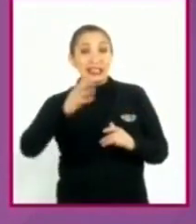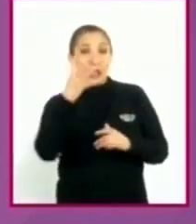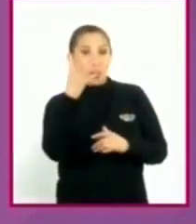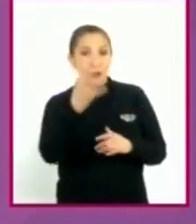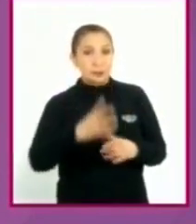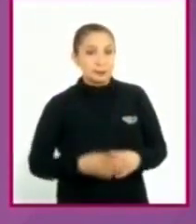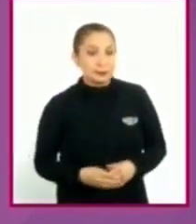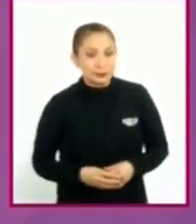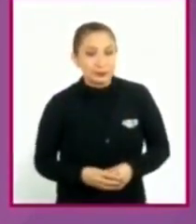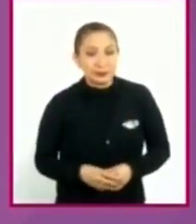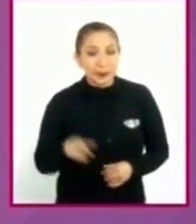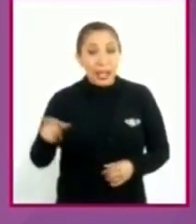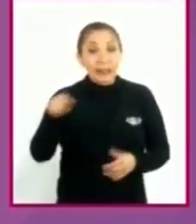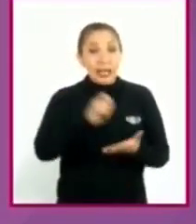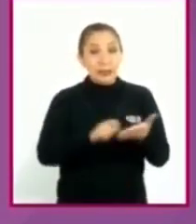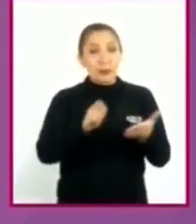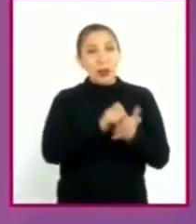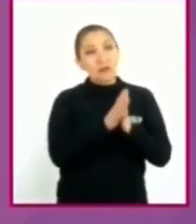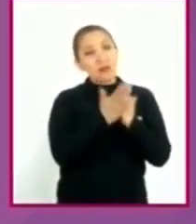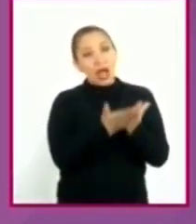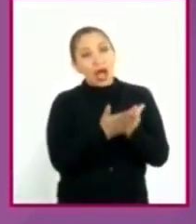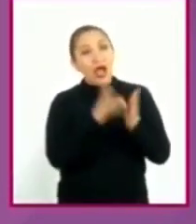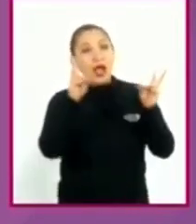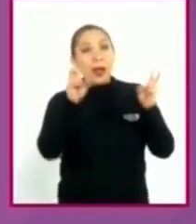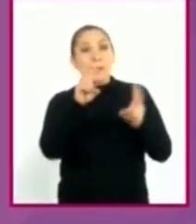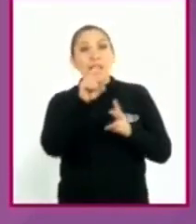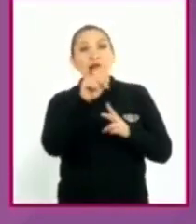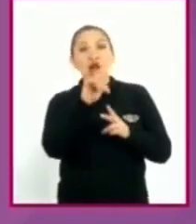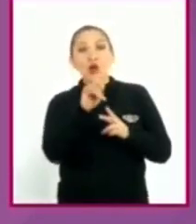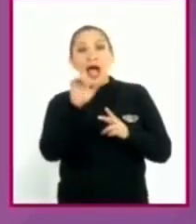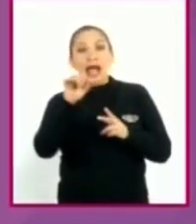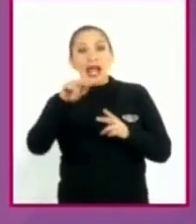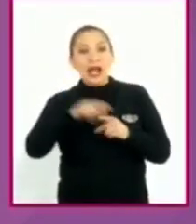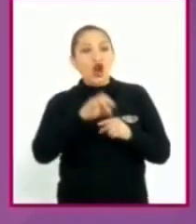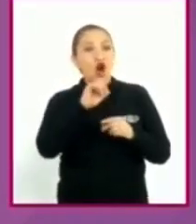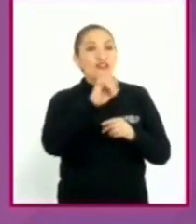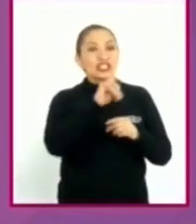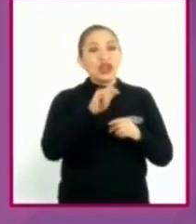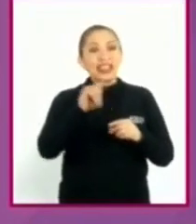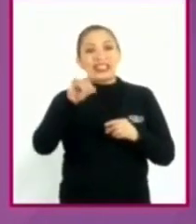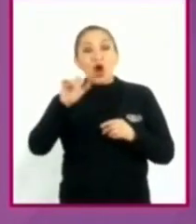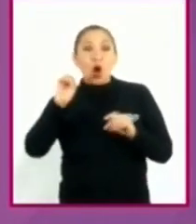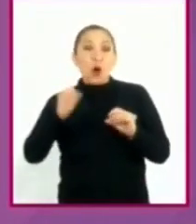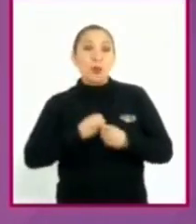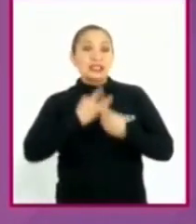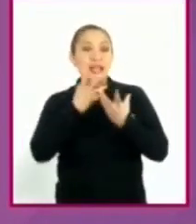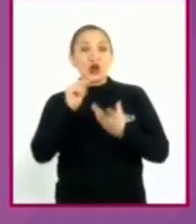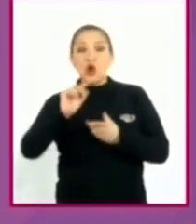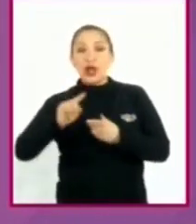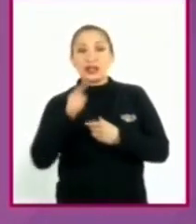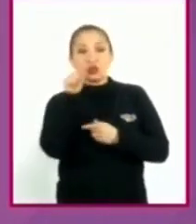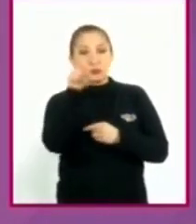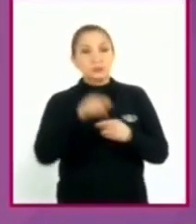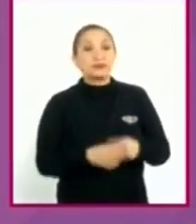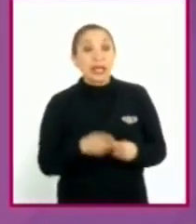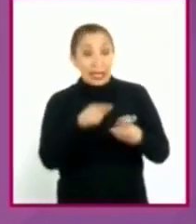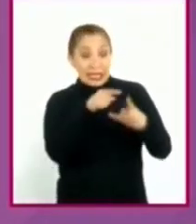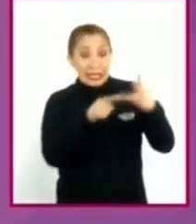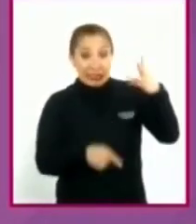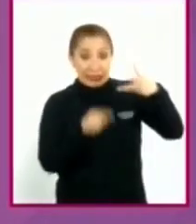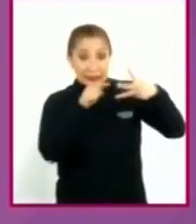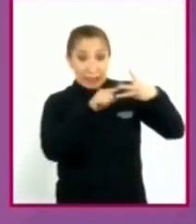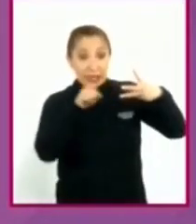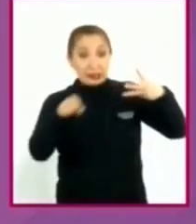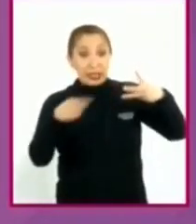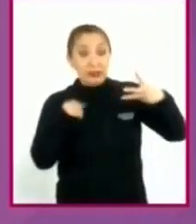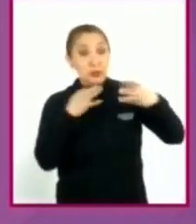1925-1974. Escribió obras como Balún Canán, Oficio de Tinieblas o Poesía No Eres Tú, las cuales